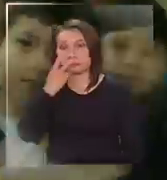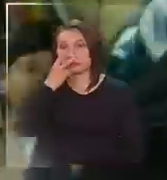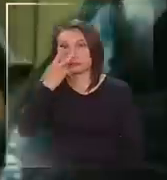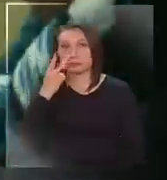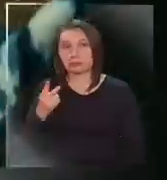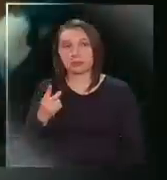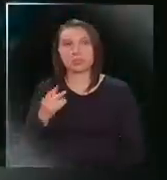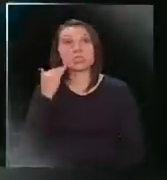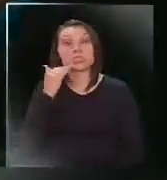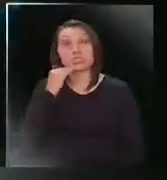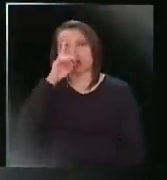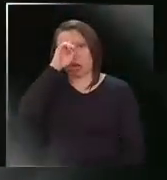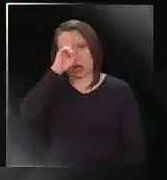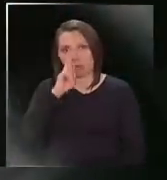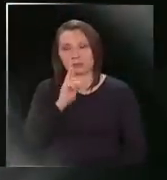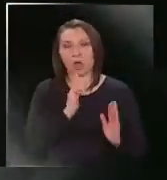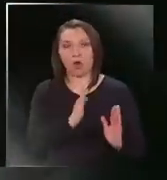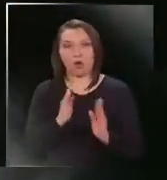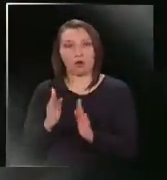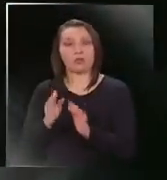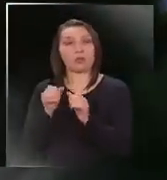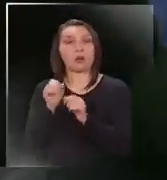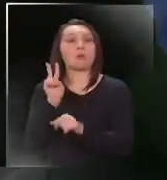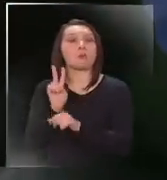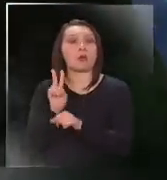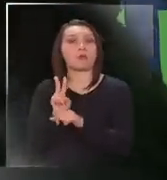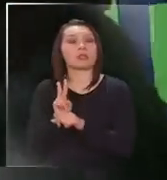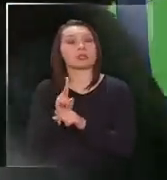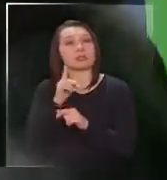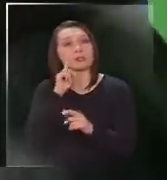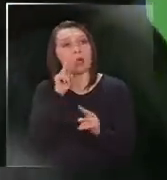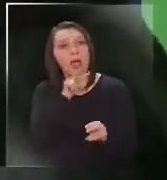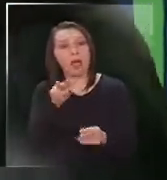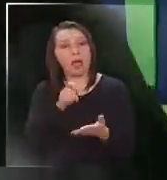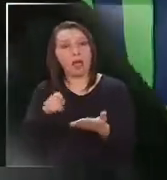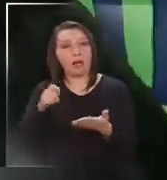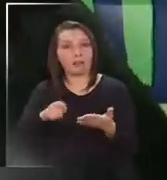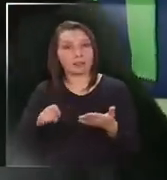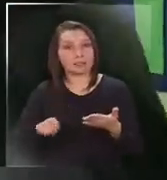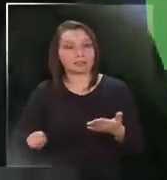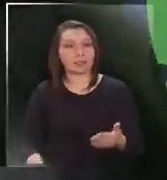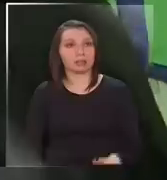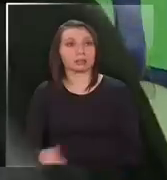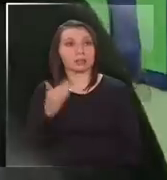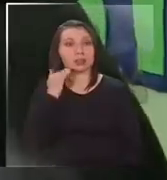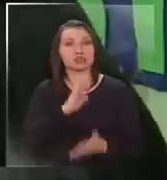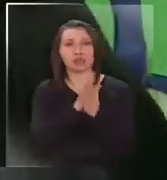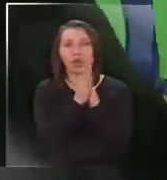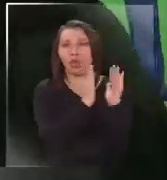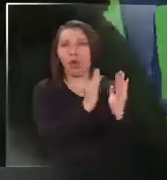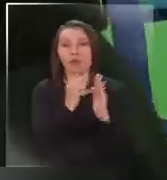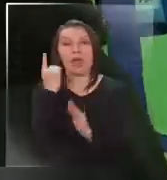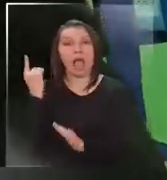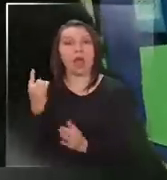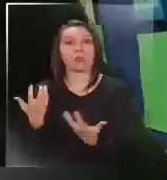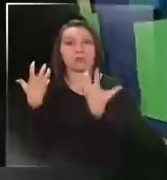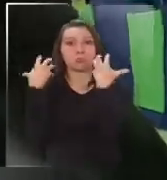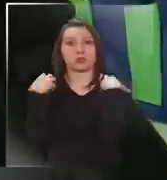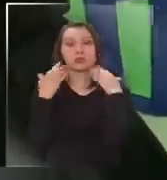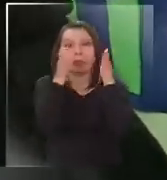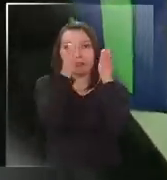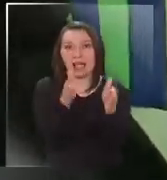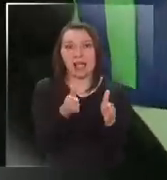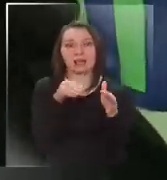Sí. Ellos respetan el orden para poder la profesora revisar. Ellos tienen todo ordenado porque cada uno tiene un